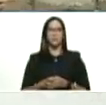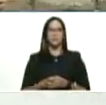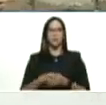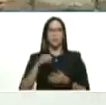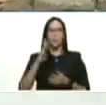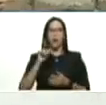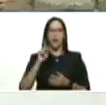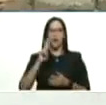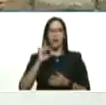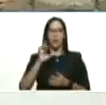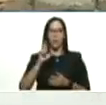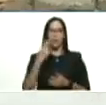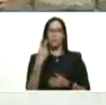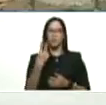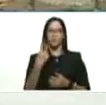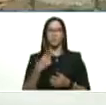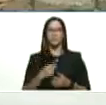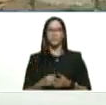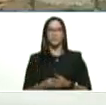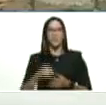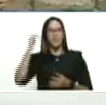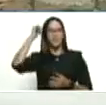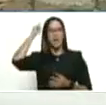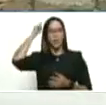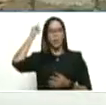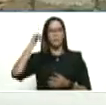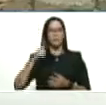Boraure 2, Nuevo Boraure 2 en Yaracuy.